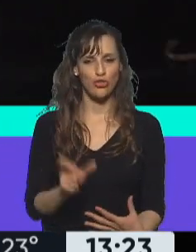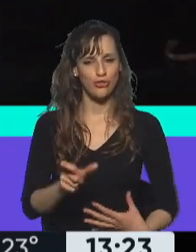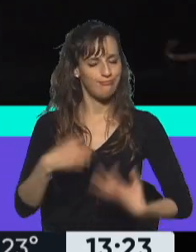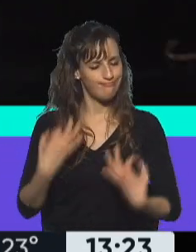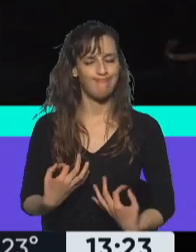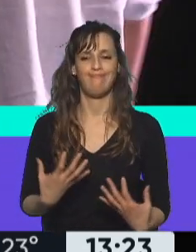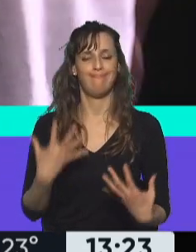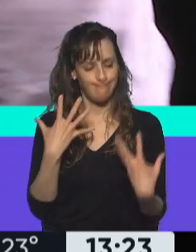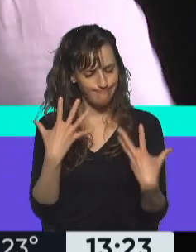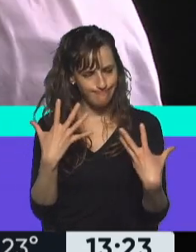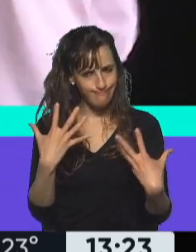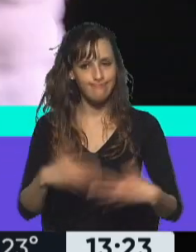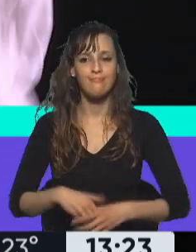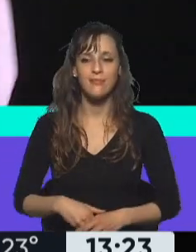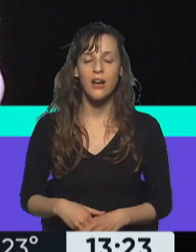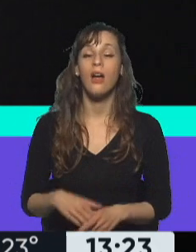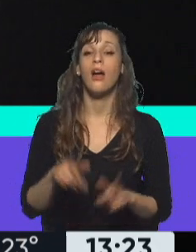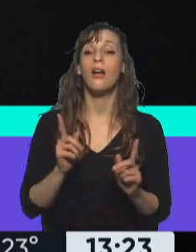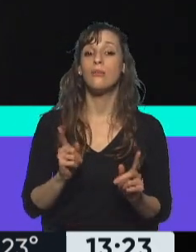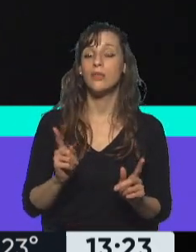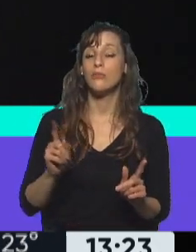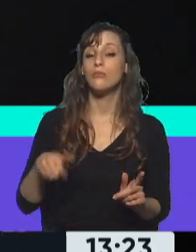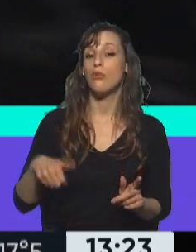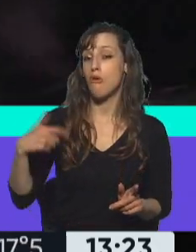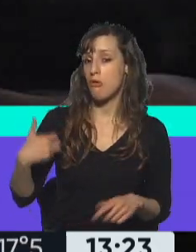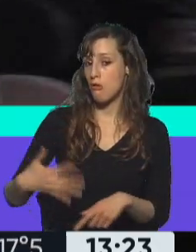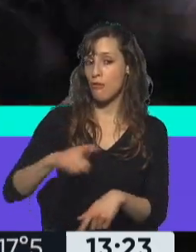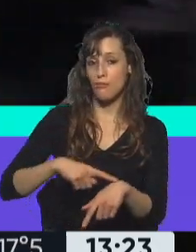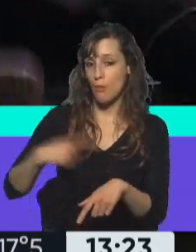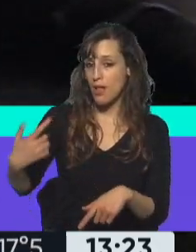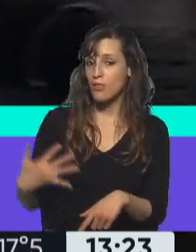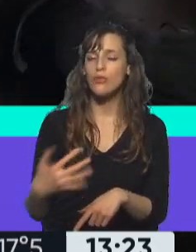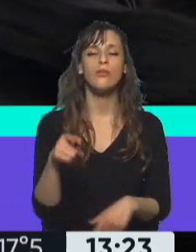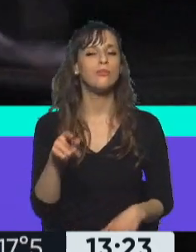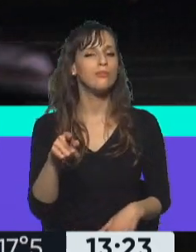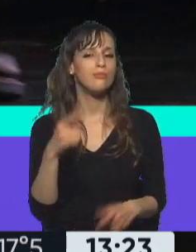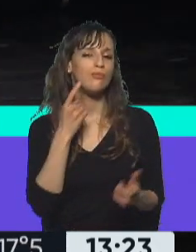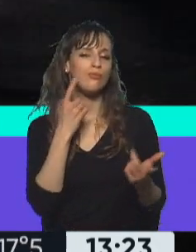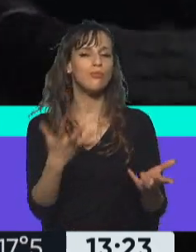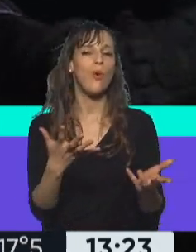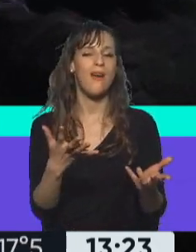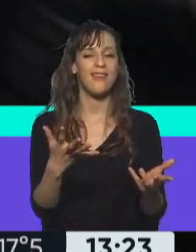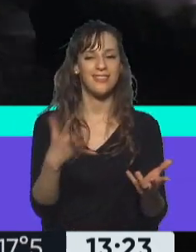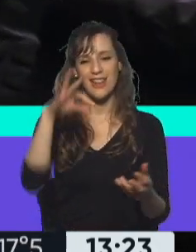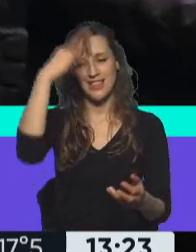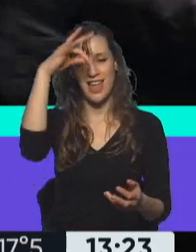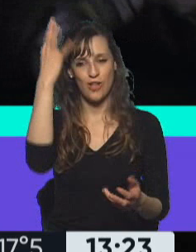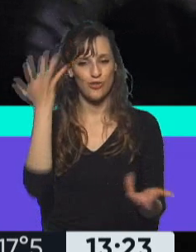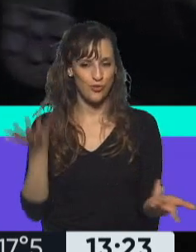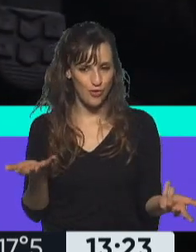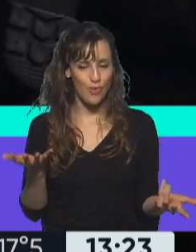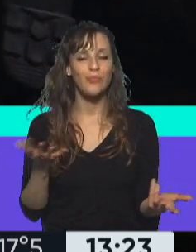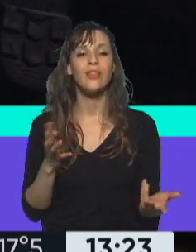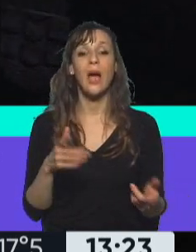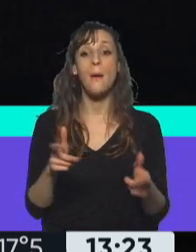atención en el mundo del teatro y que en estos días repasa su universo como parte de la residencia del teatro, Artista en Residencia se